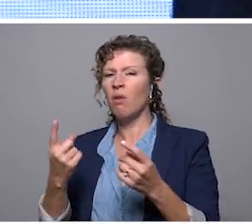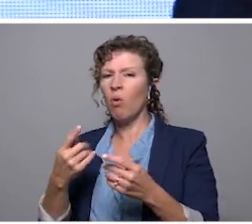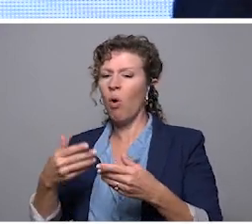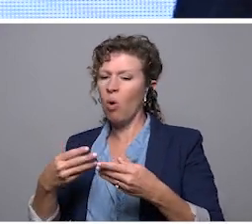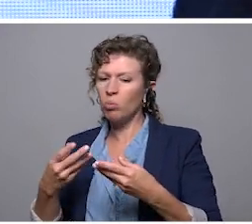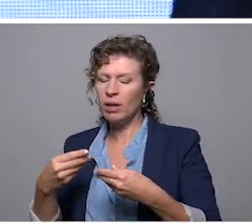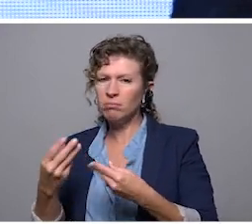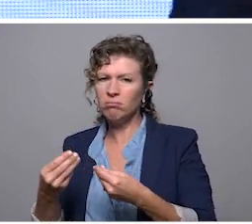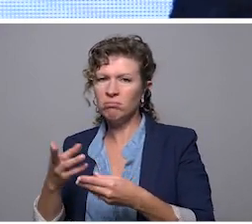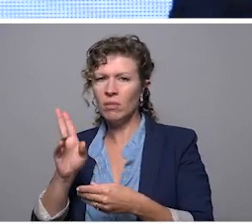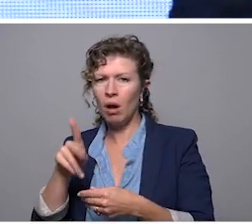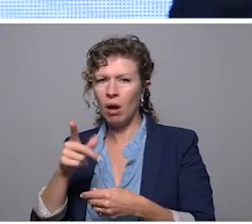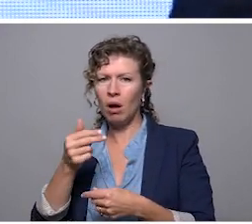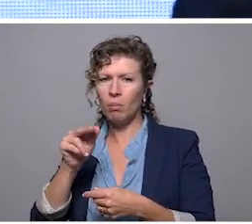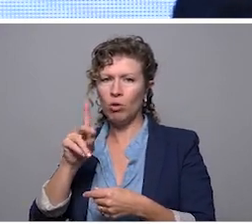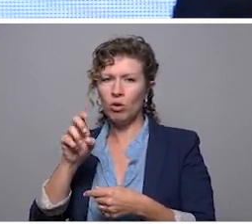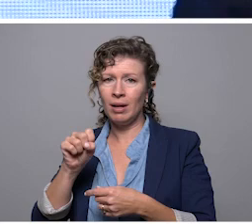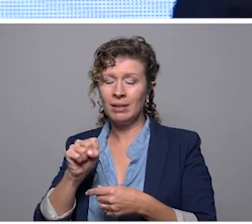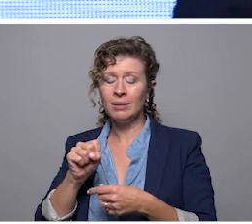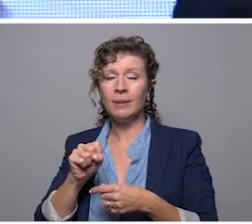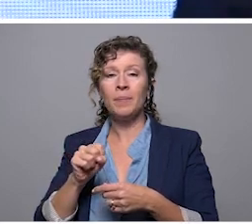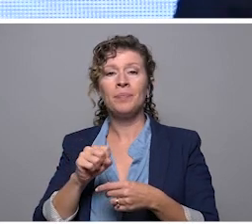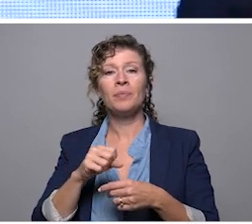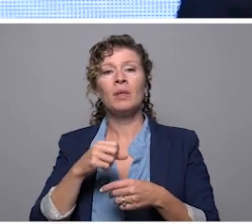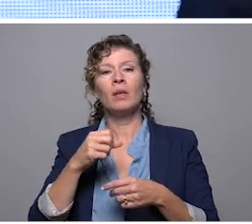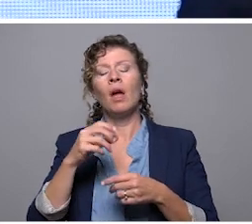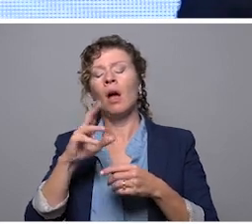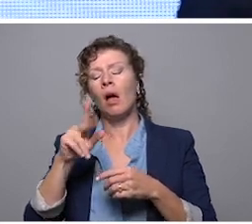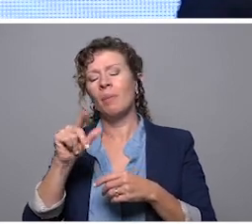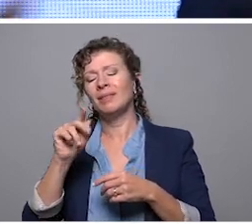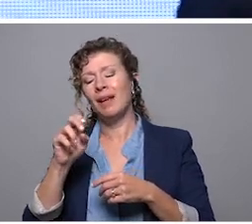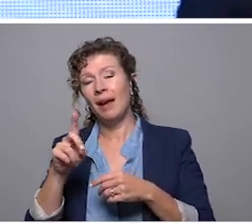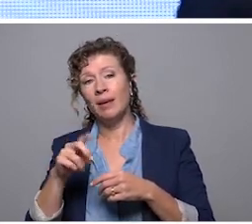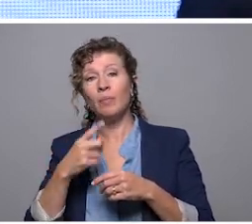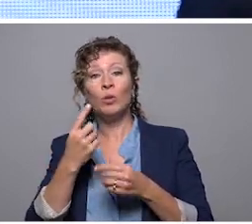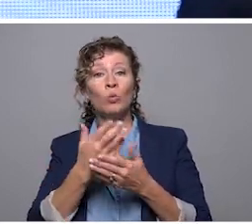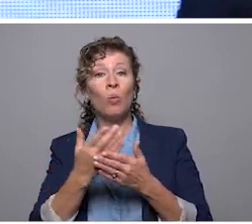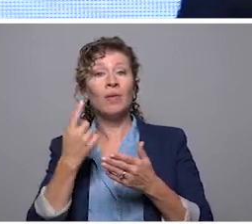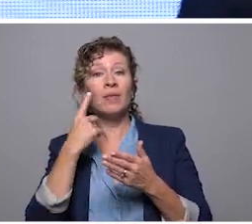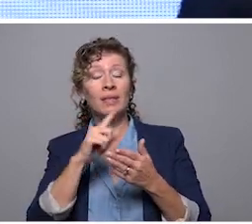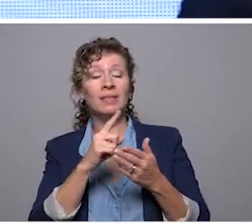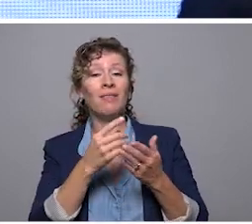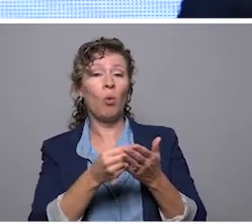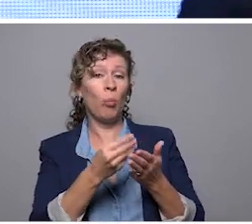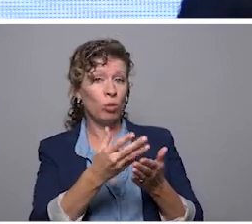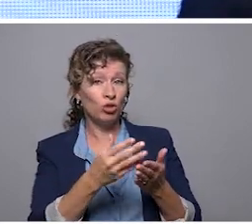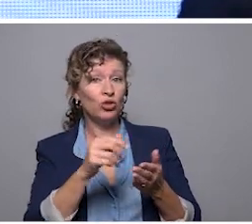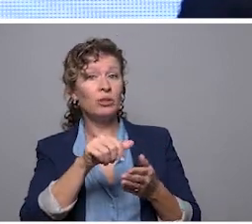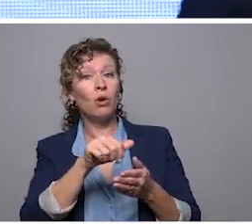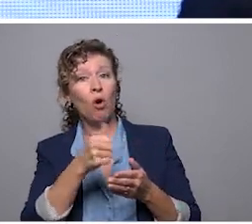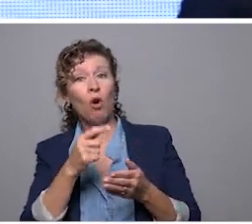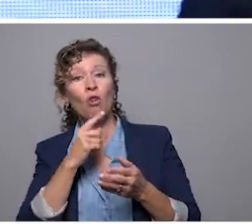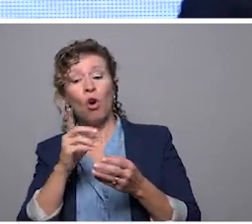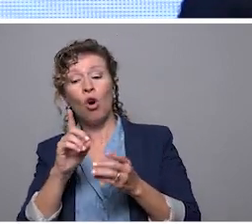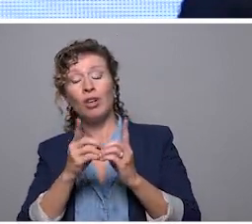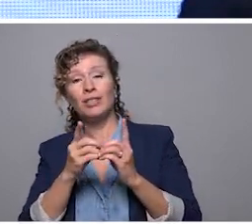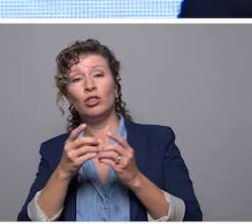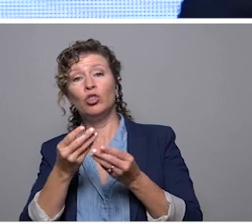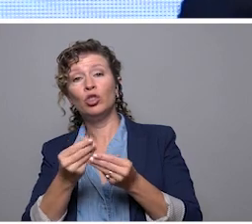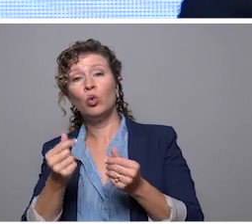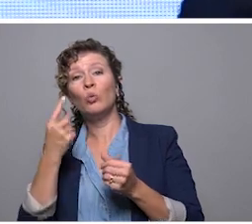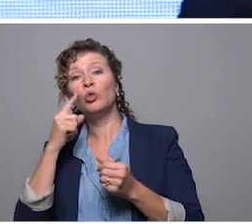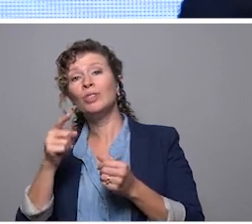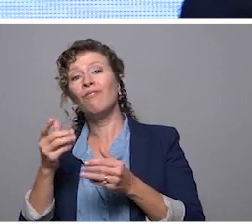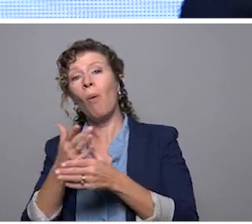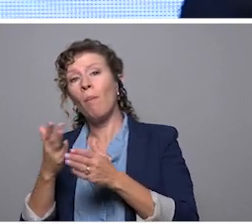digitales para las instituciones y otra cosa son las soluciones digitales para los socios para los clientes